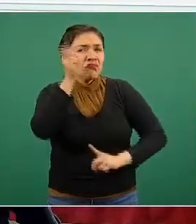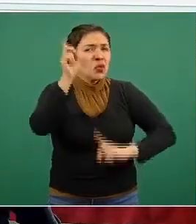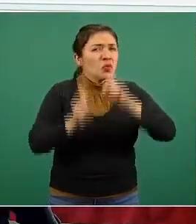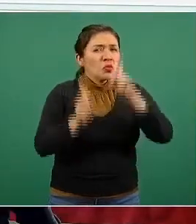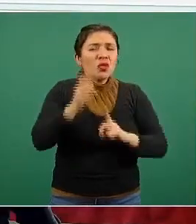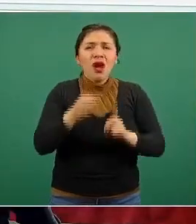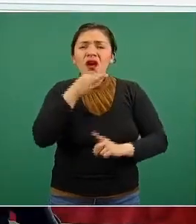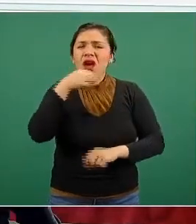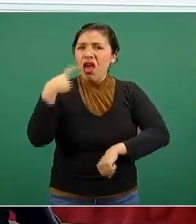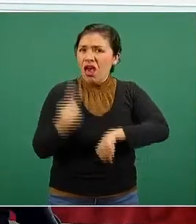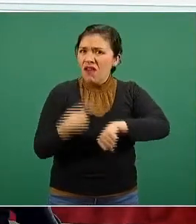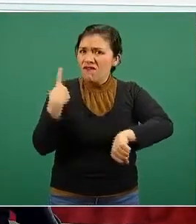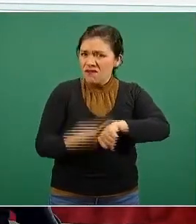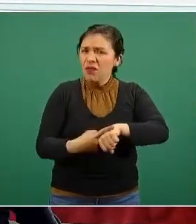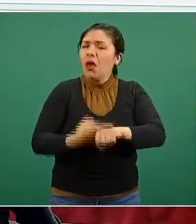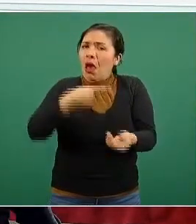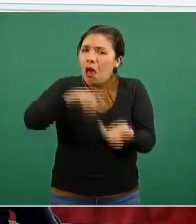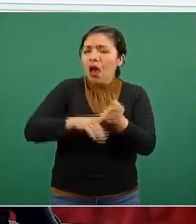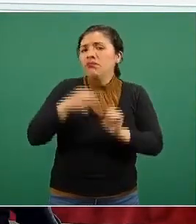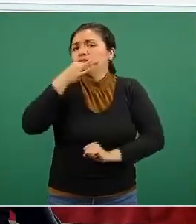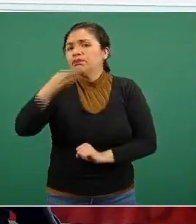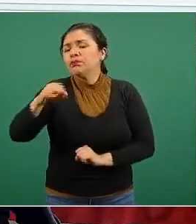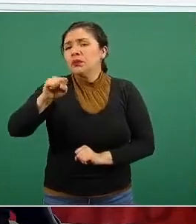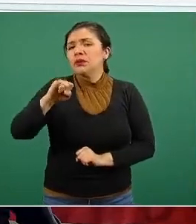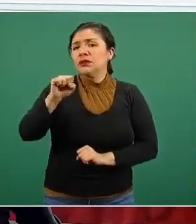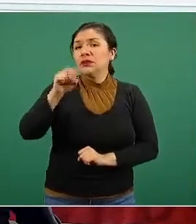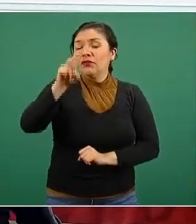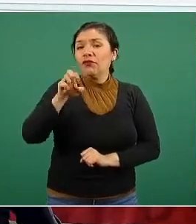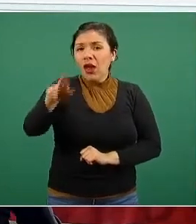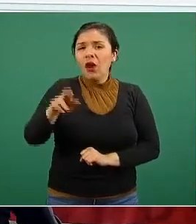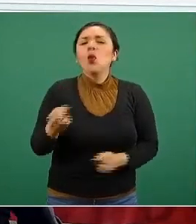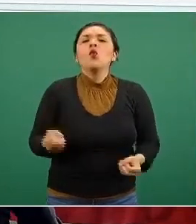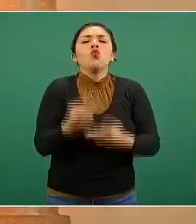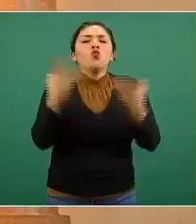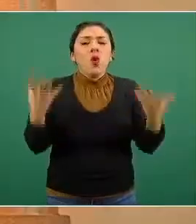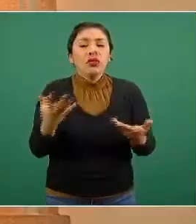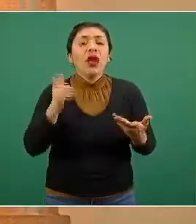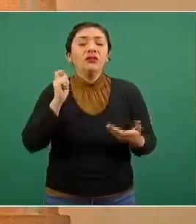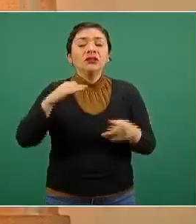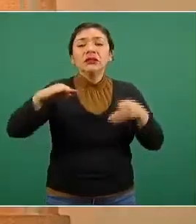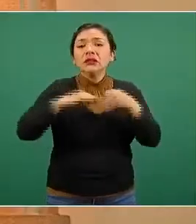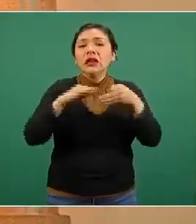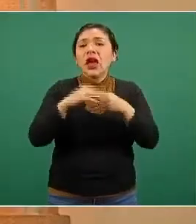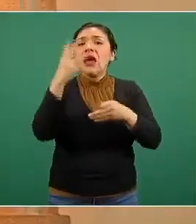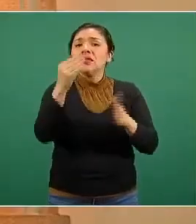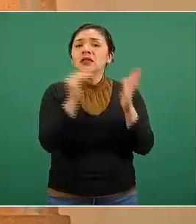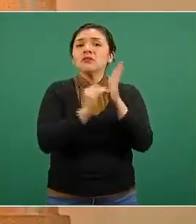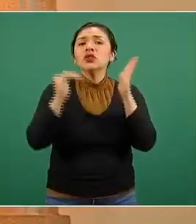tanto notificadas al sistema de información: más de